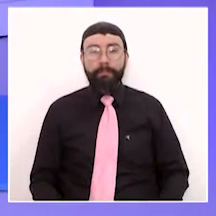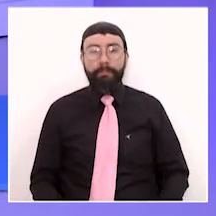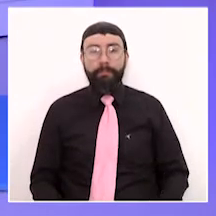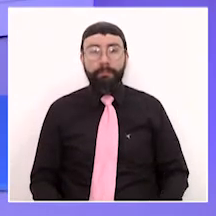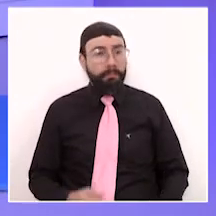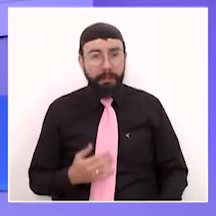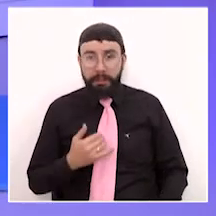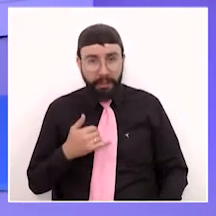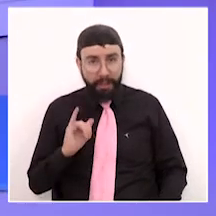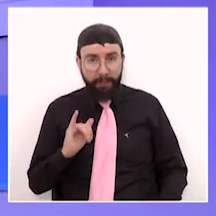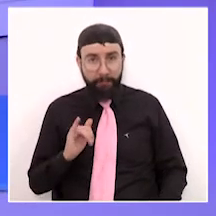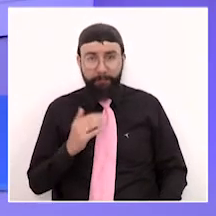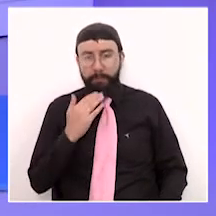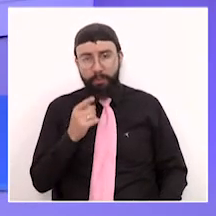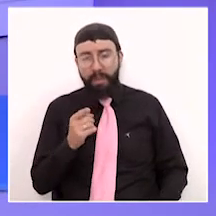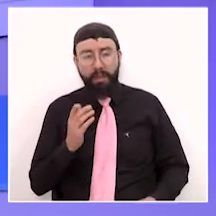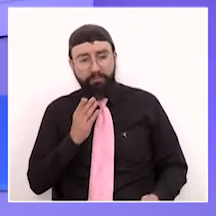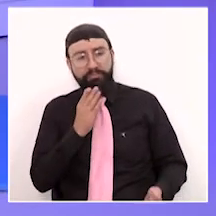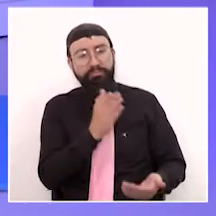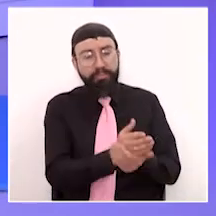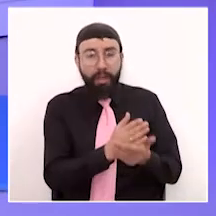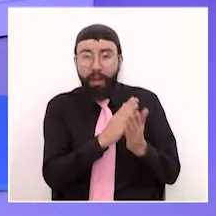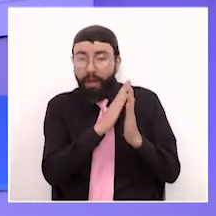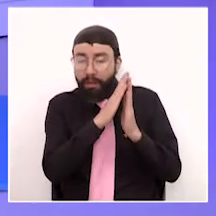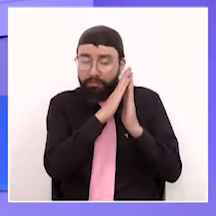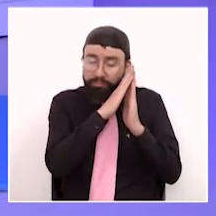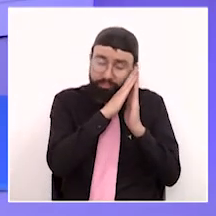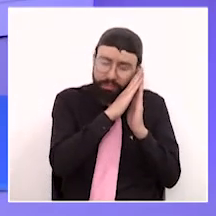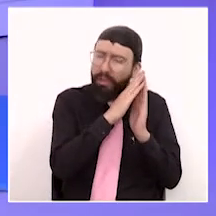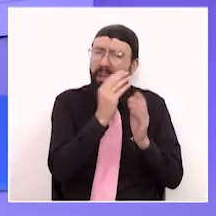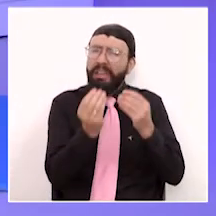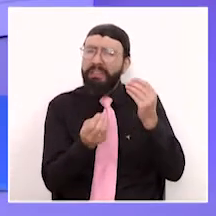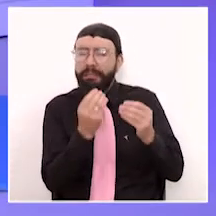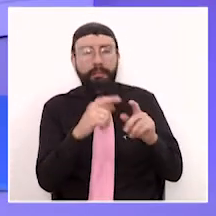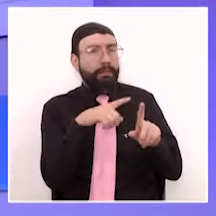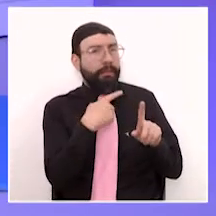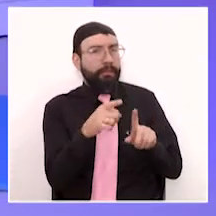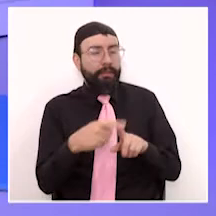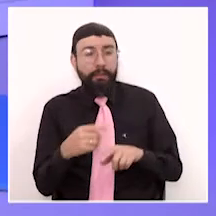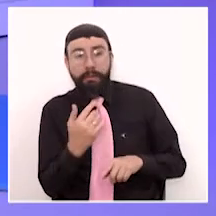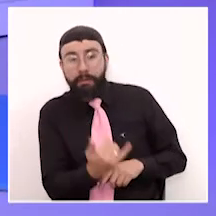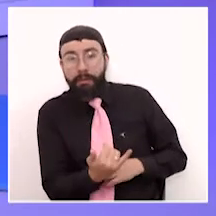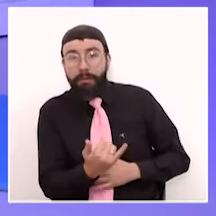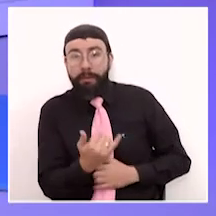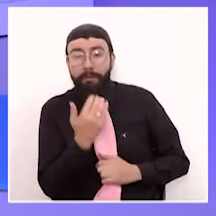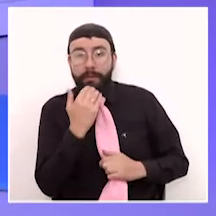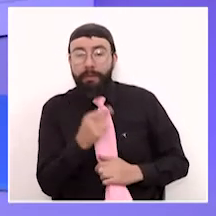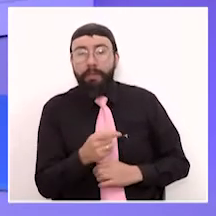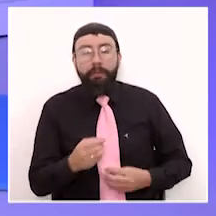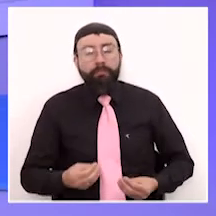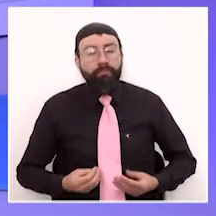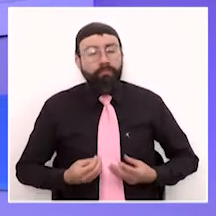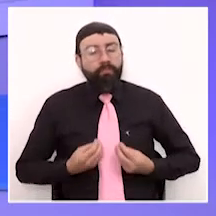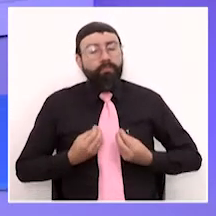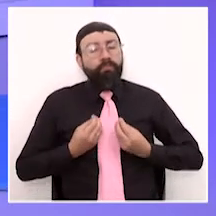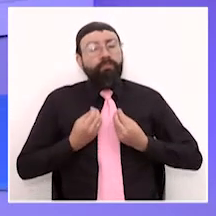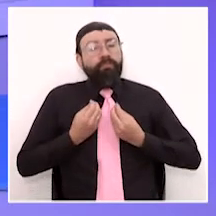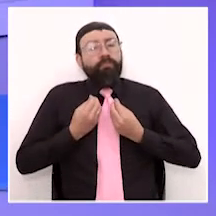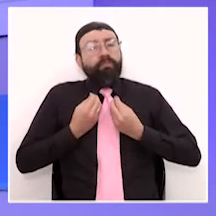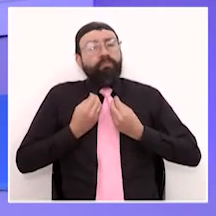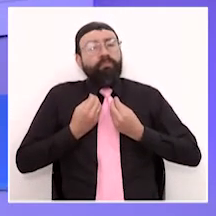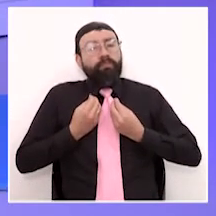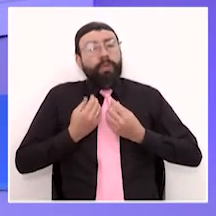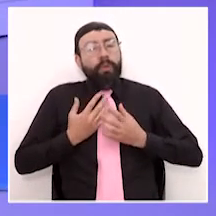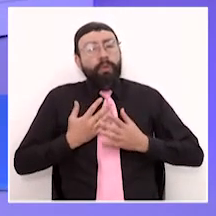Cuando vayamos a ir a dormir, podemos utilizar diferentes técnicas como es la respiración y la meditación